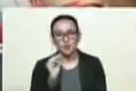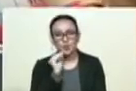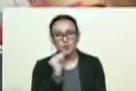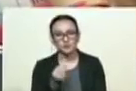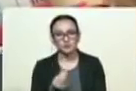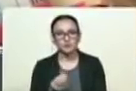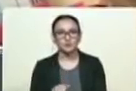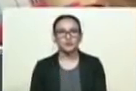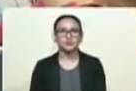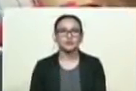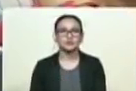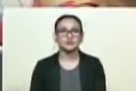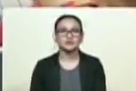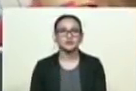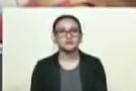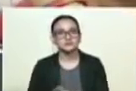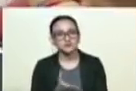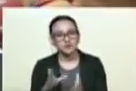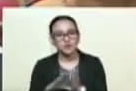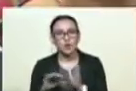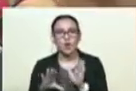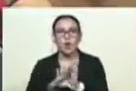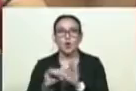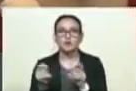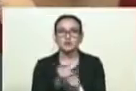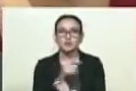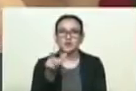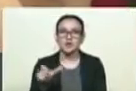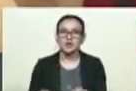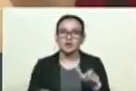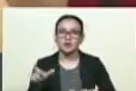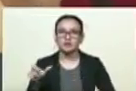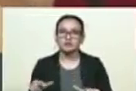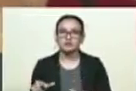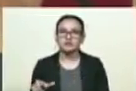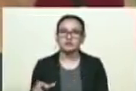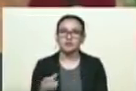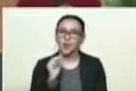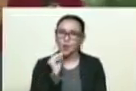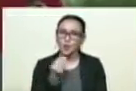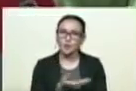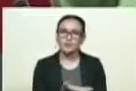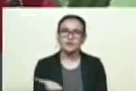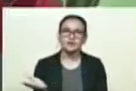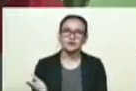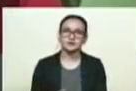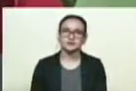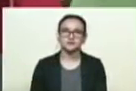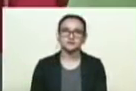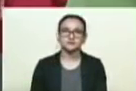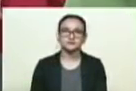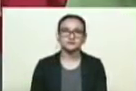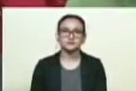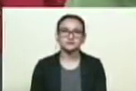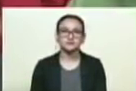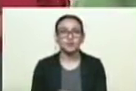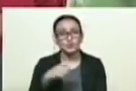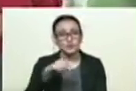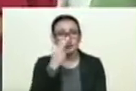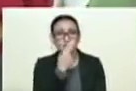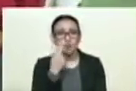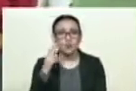queridos y queridas constituyentes de la patria, jóvenes, ¿juran